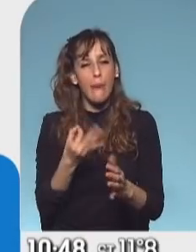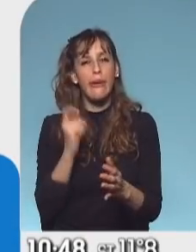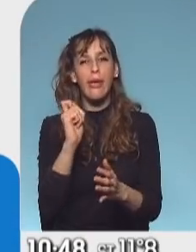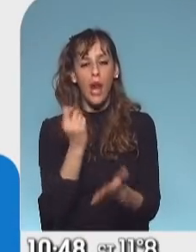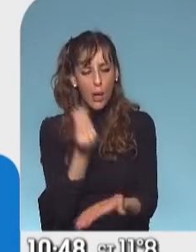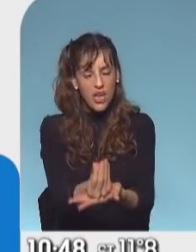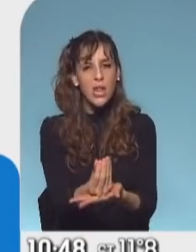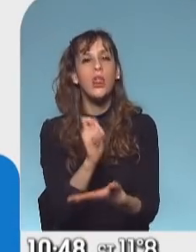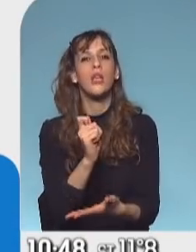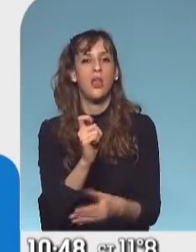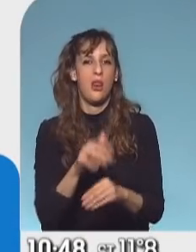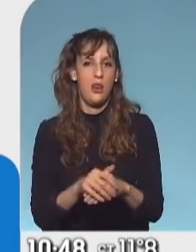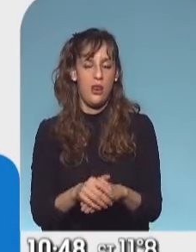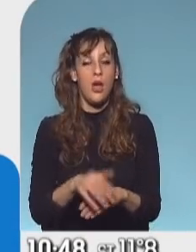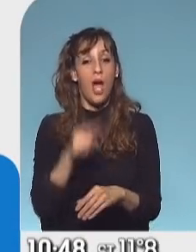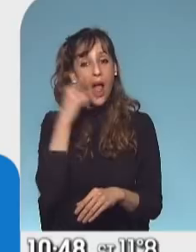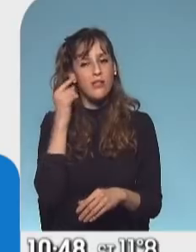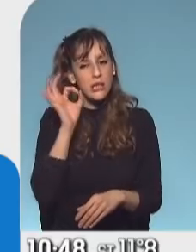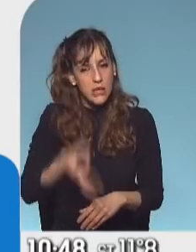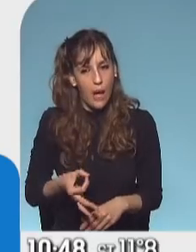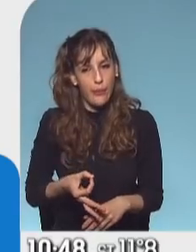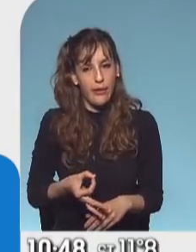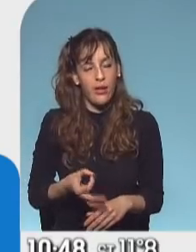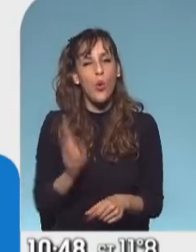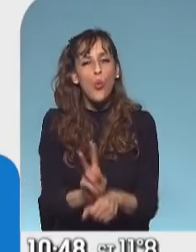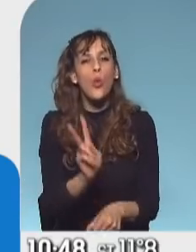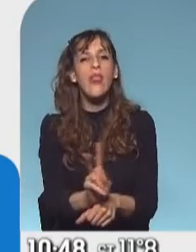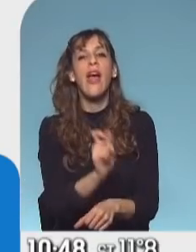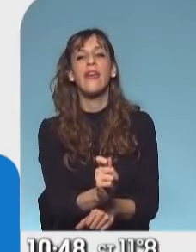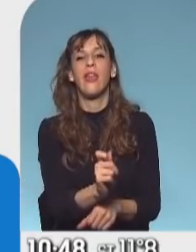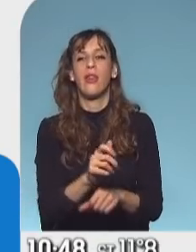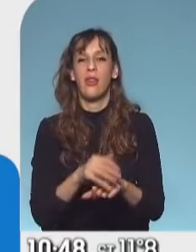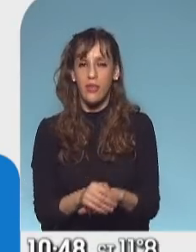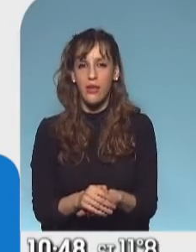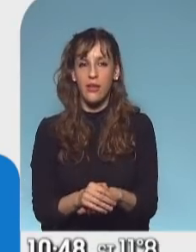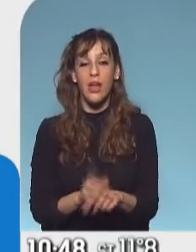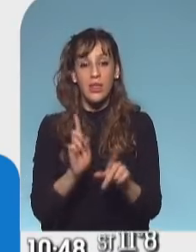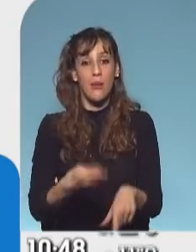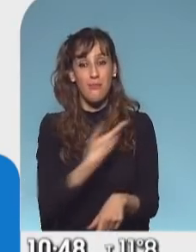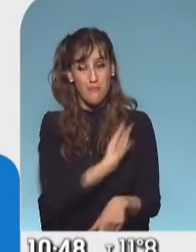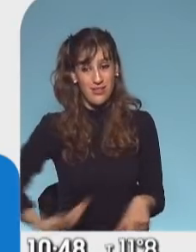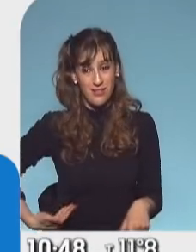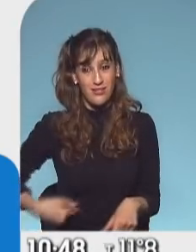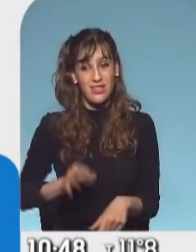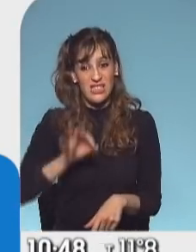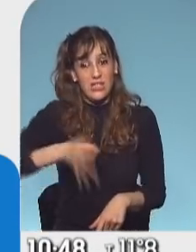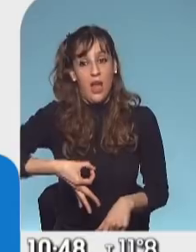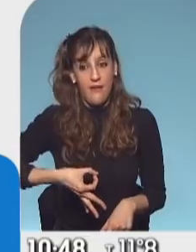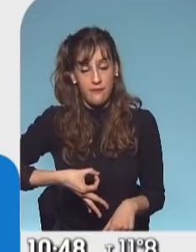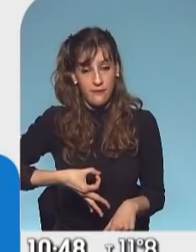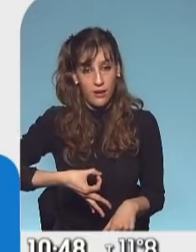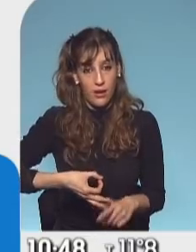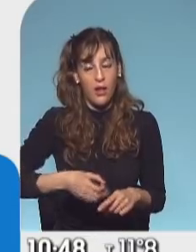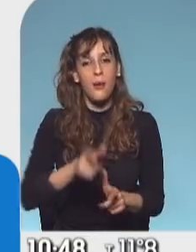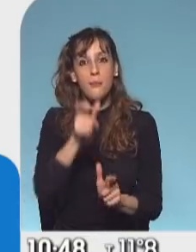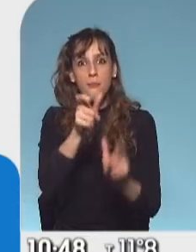que Alberto sabe perfectamente bien qué intereses representa. Y que Alberto sabe perfectamente bien que del otro lado